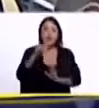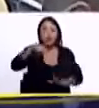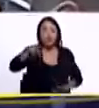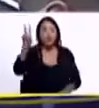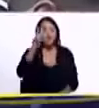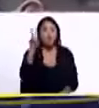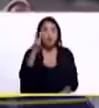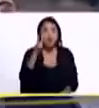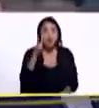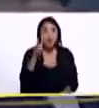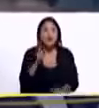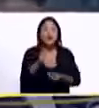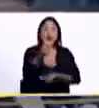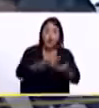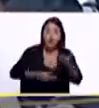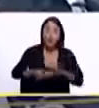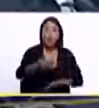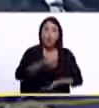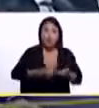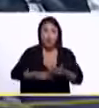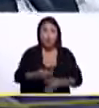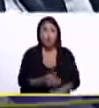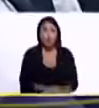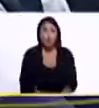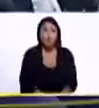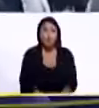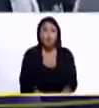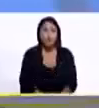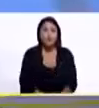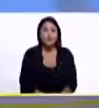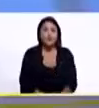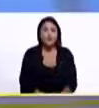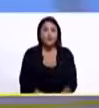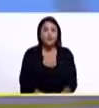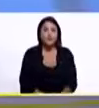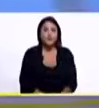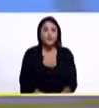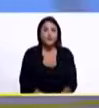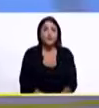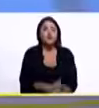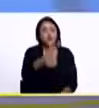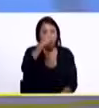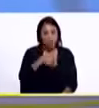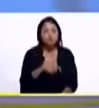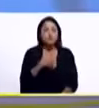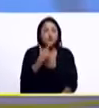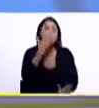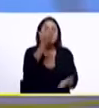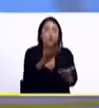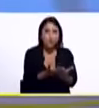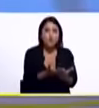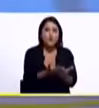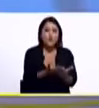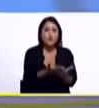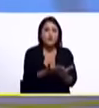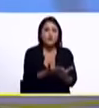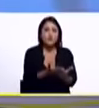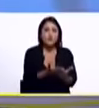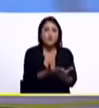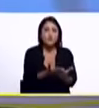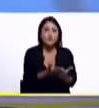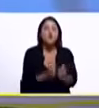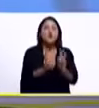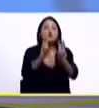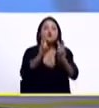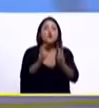recuperación, el gran consenso, digo yo, y así lo planteo, de un nuevo